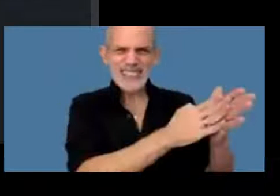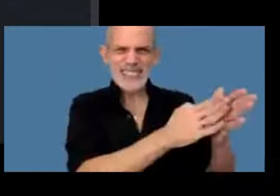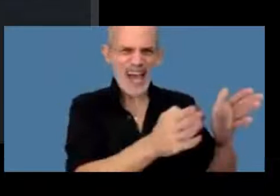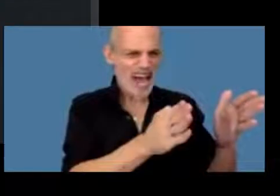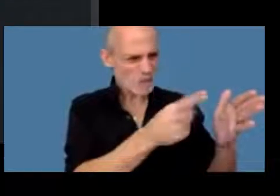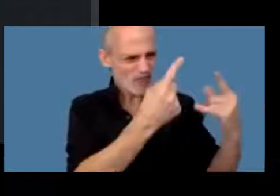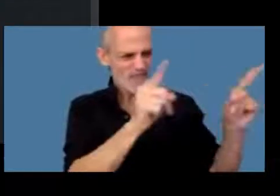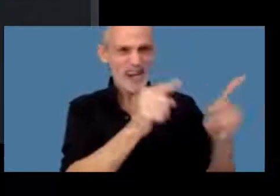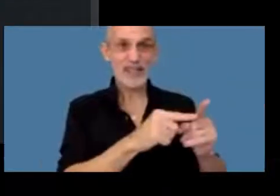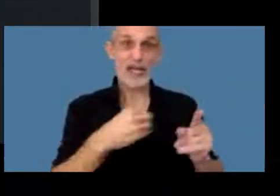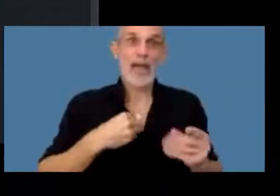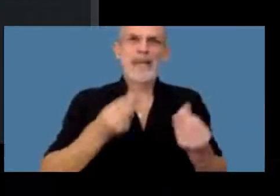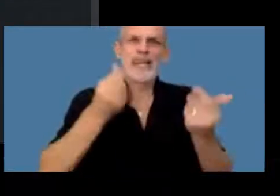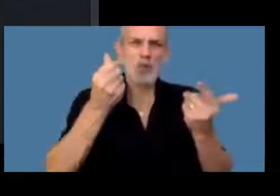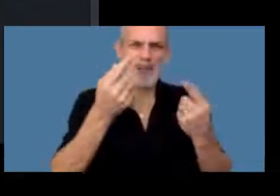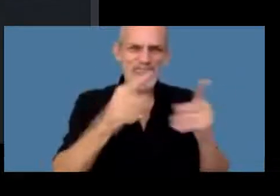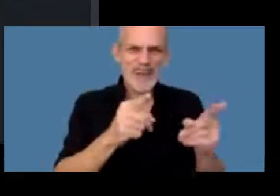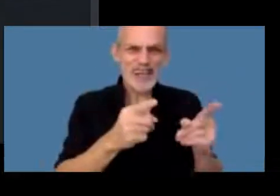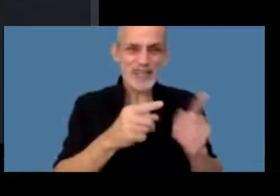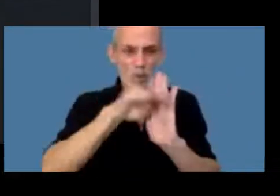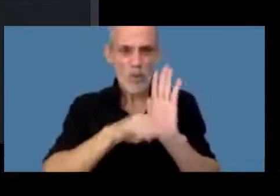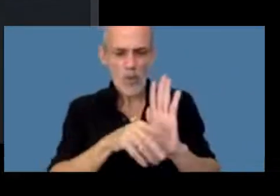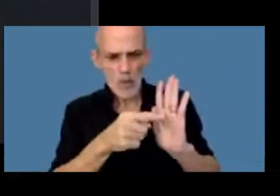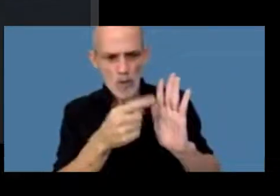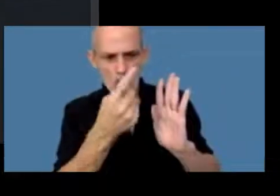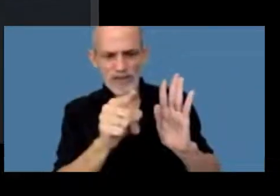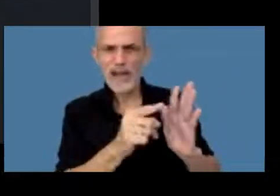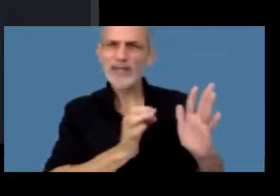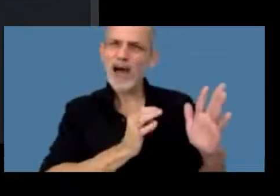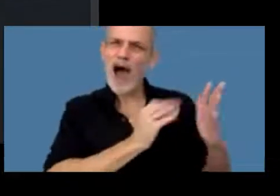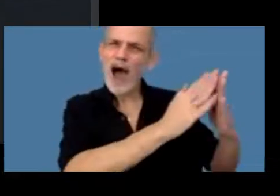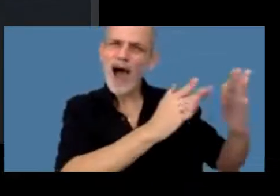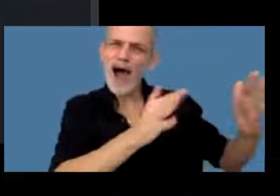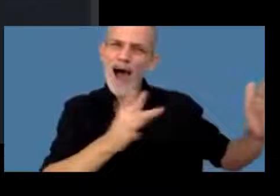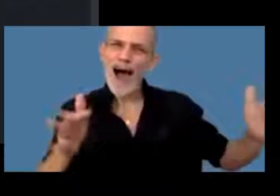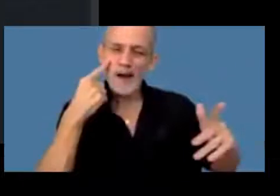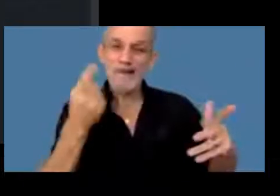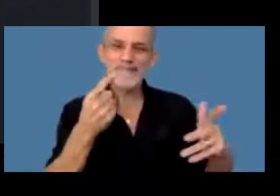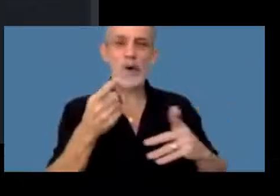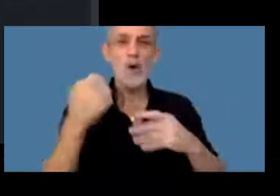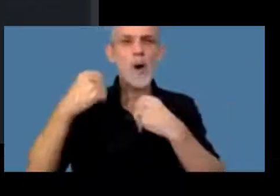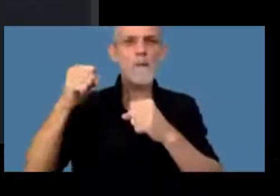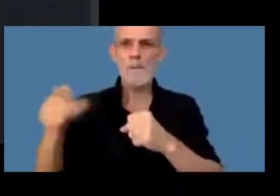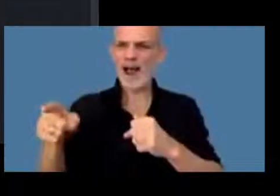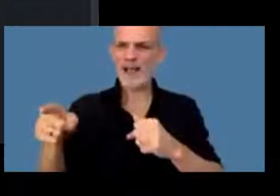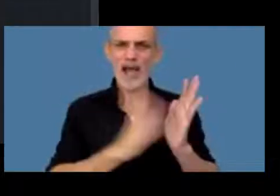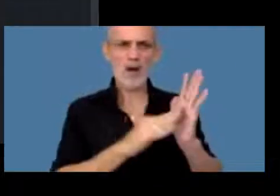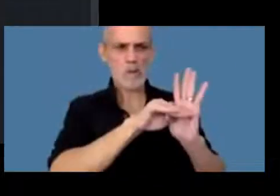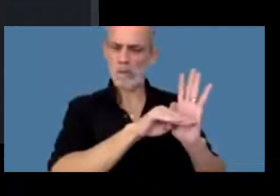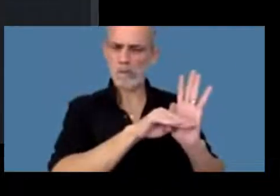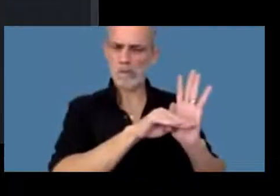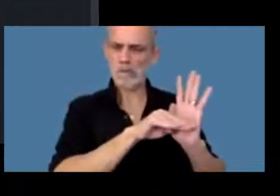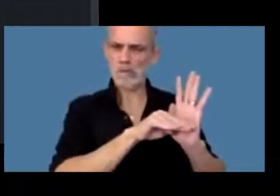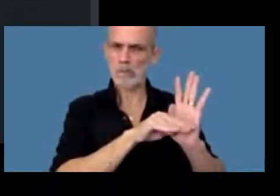hablar, de las normas, muchas veces, ¿no? Cuando por ahí prevalece una práctica en lugar de una norma.